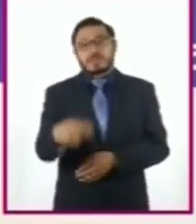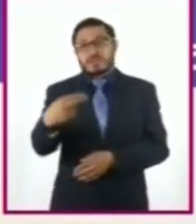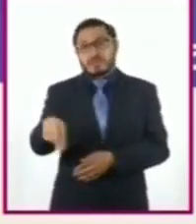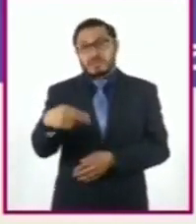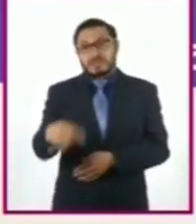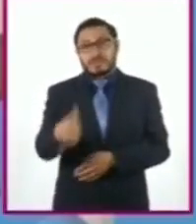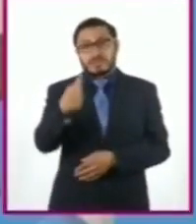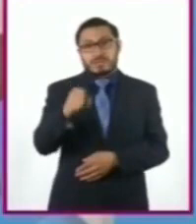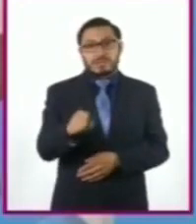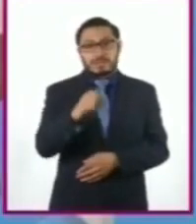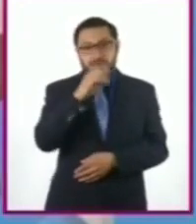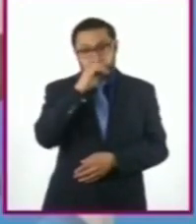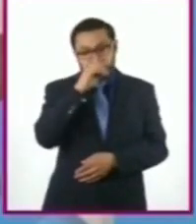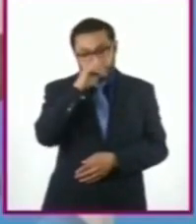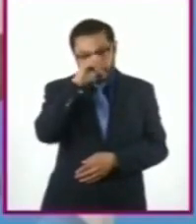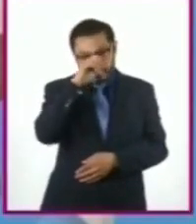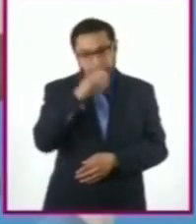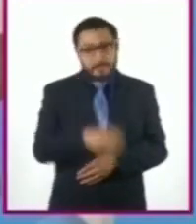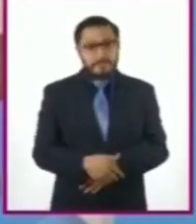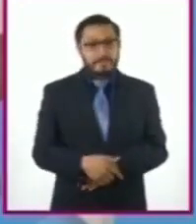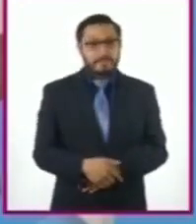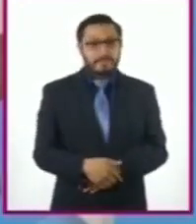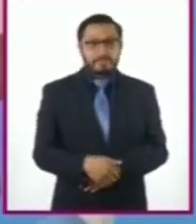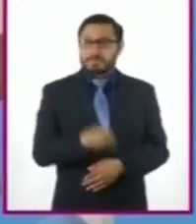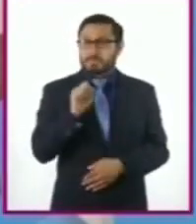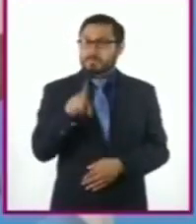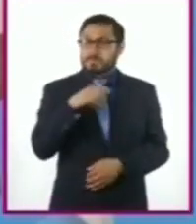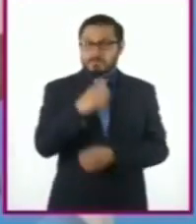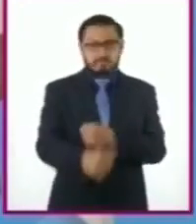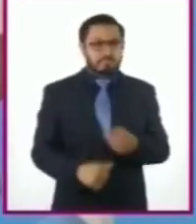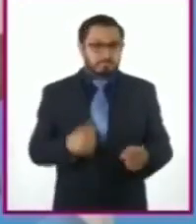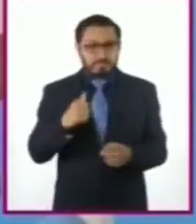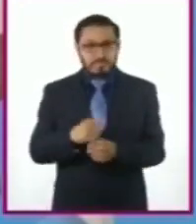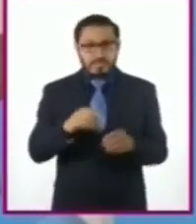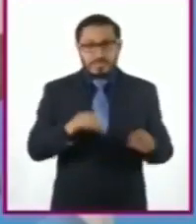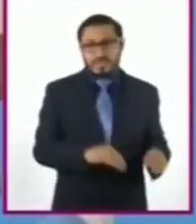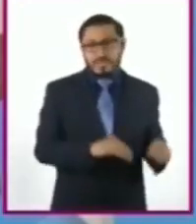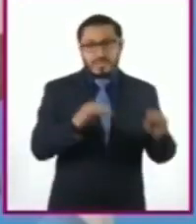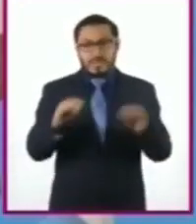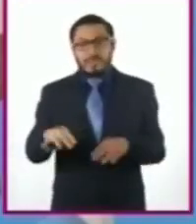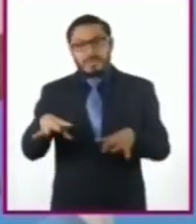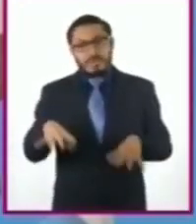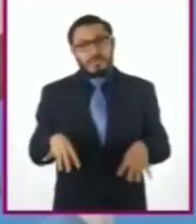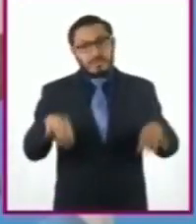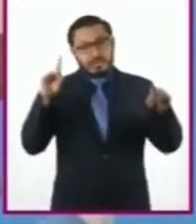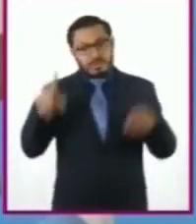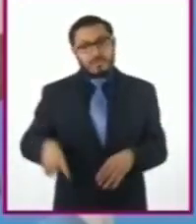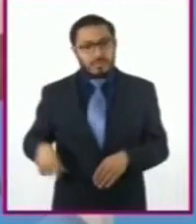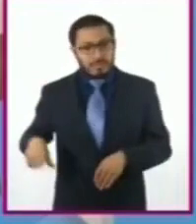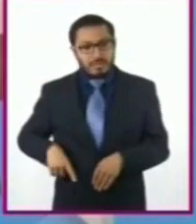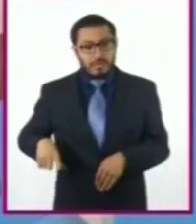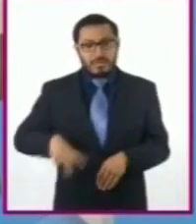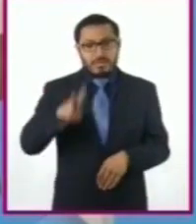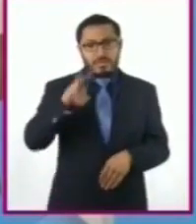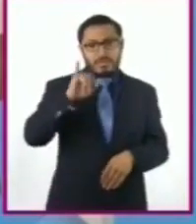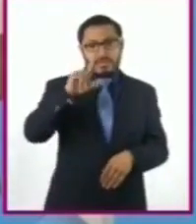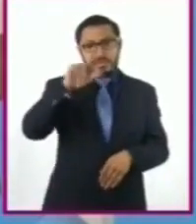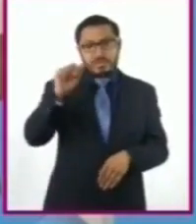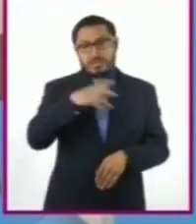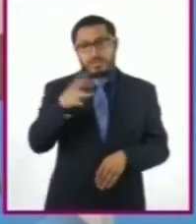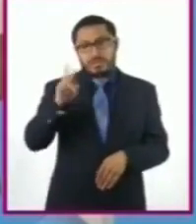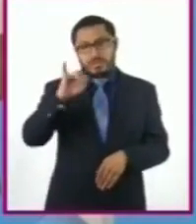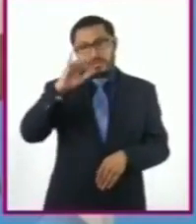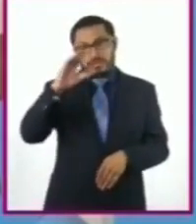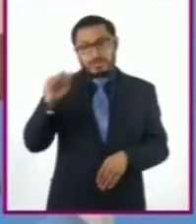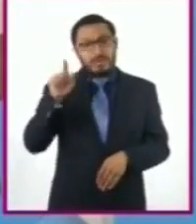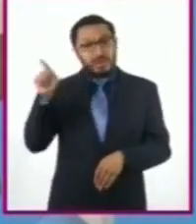así. En ese mismo año, traslade el ayuntamiento de la Villa Rica de la